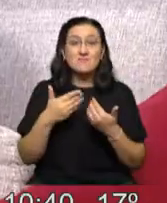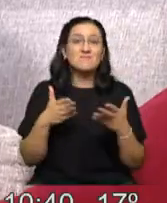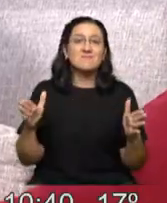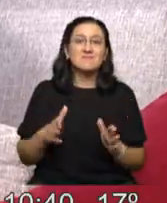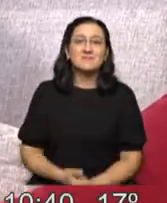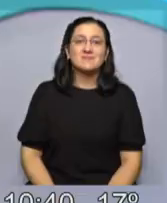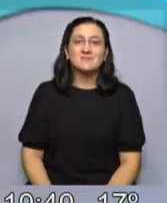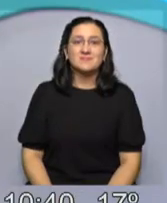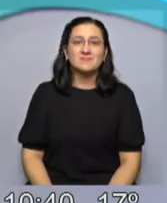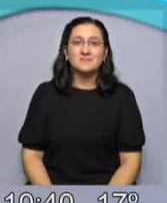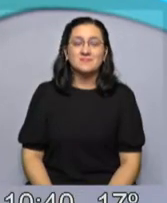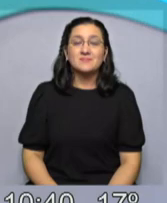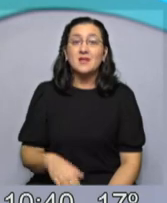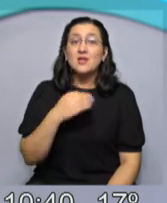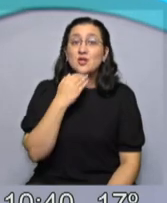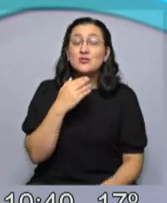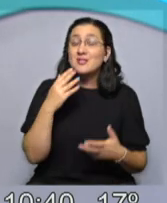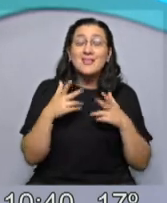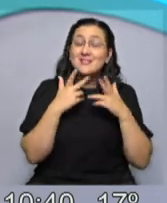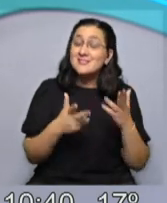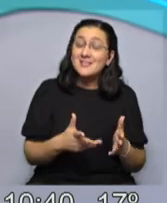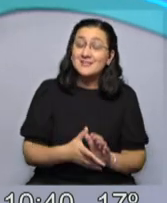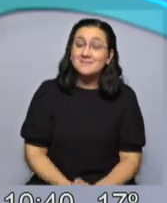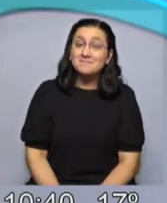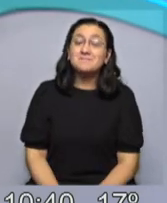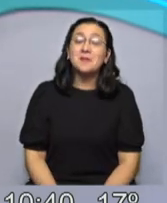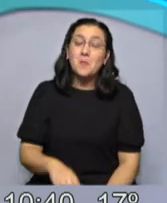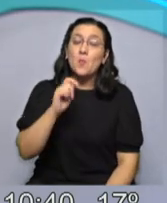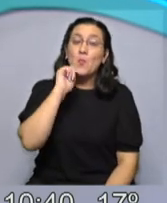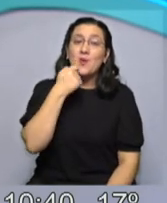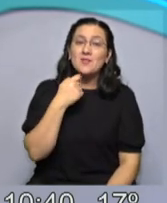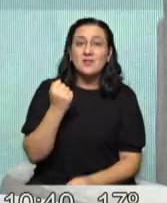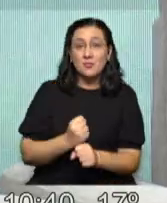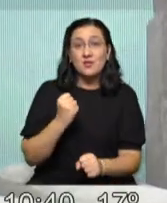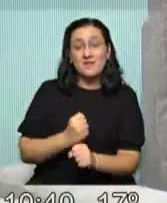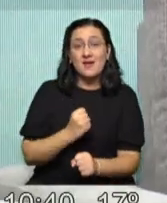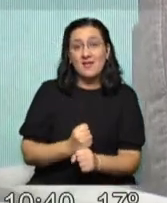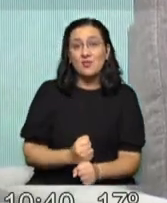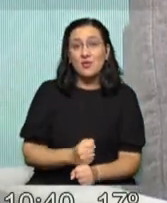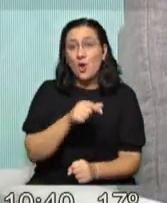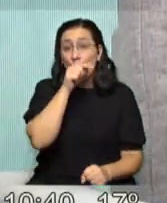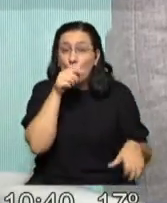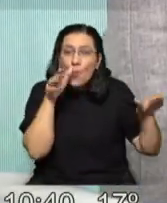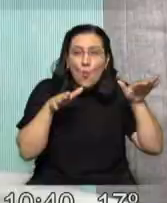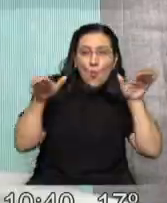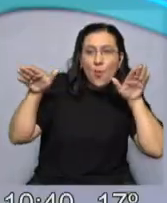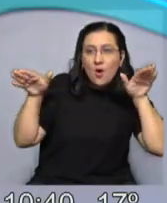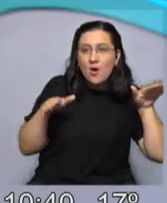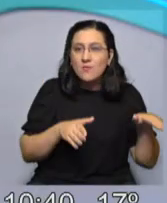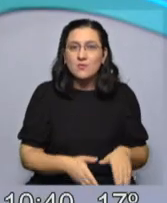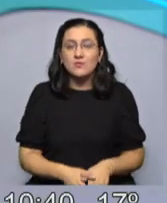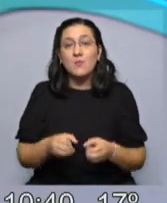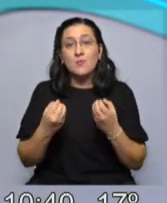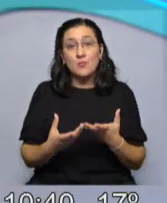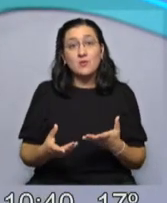Nos gusta que tratamos bien. No sé qué decir. No, no digas tremendo, nada. Tremendo, tremendo, tremendo. Estamos trabajando en los cuervitos. Estamos trabajando en los cuervitos porque